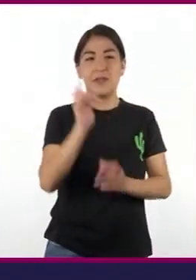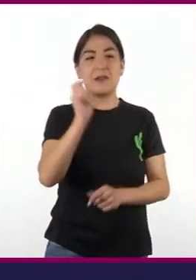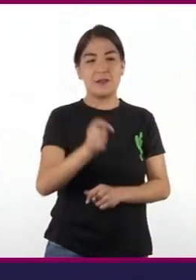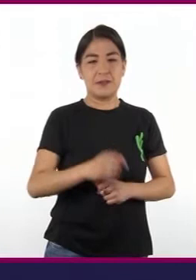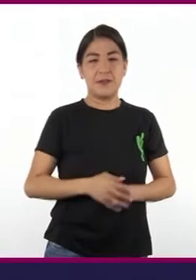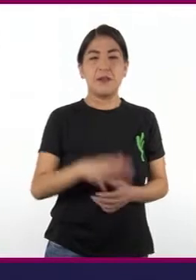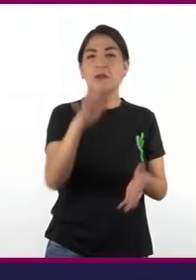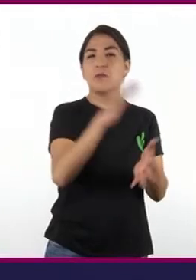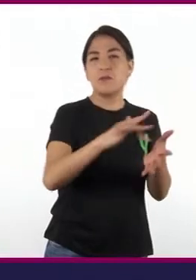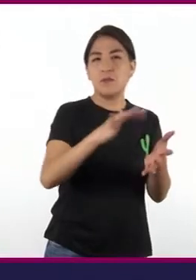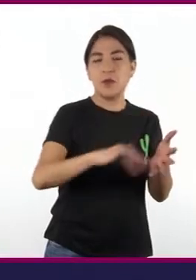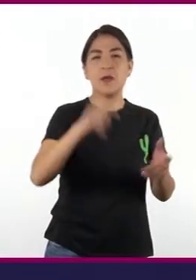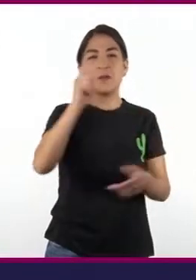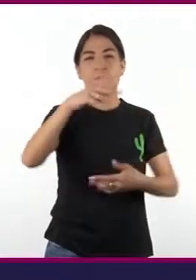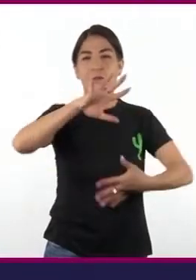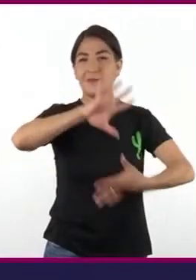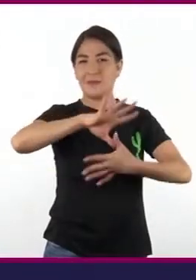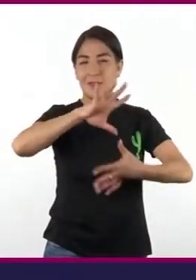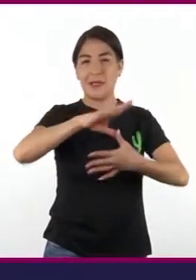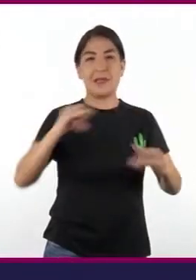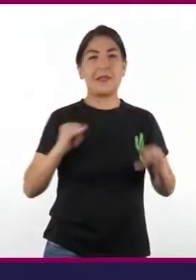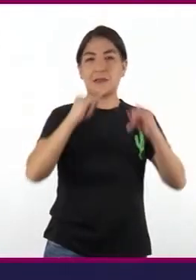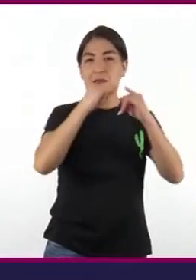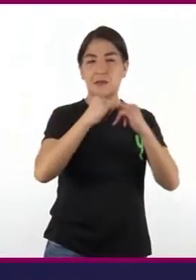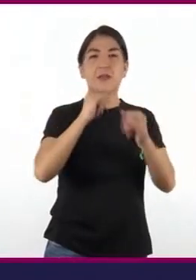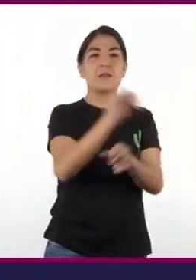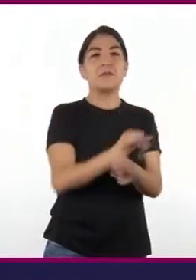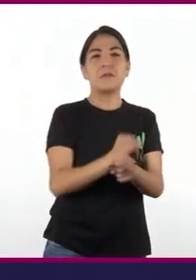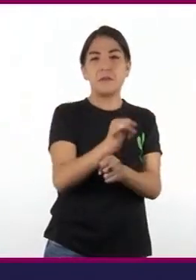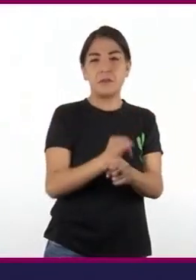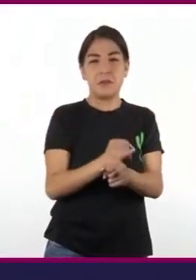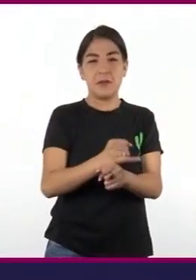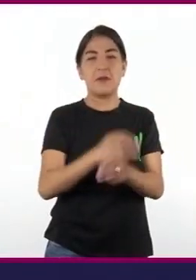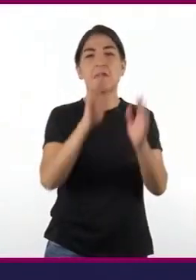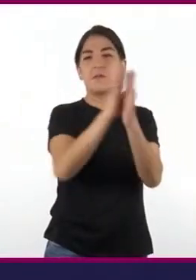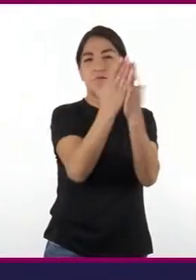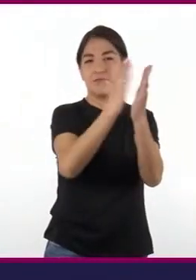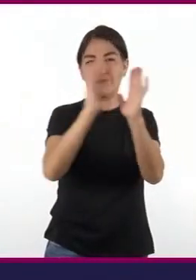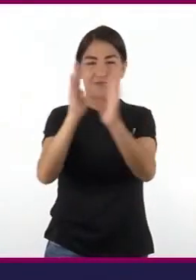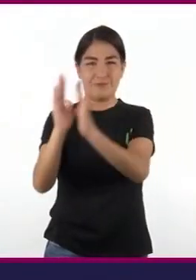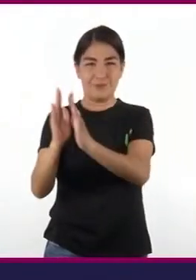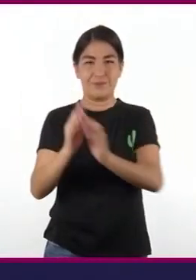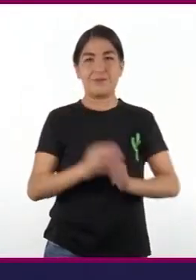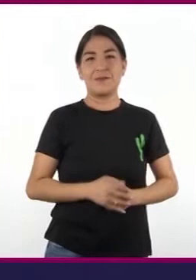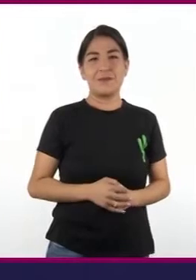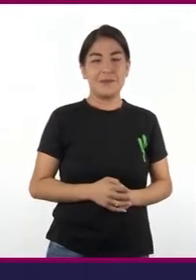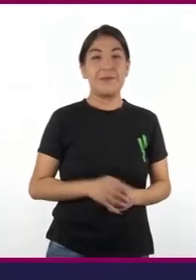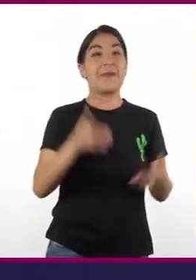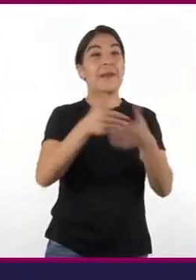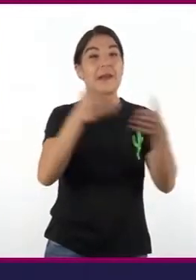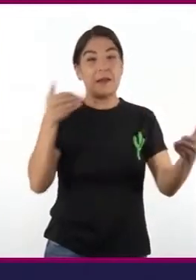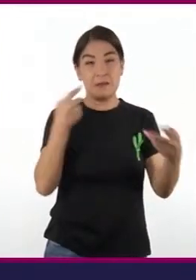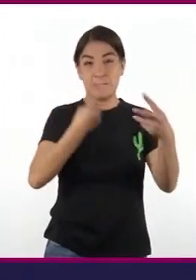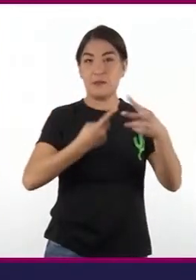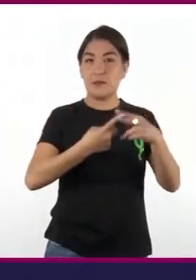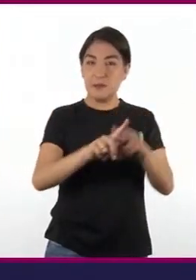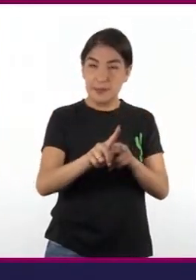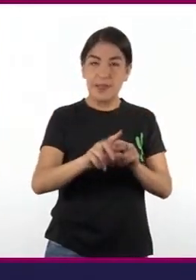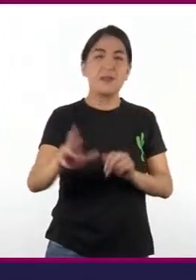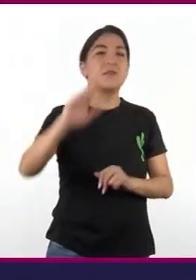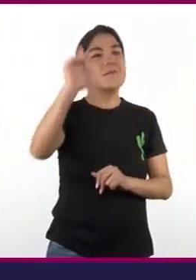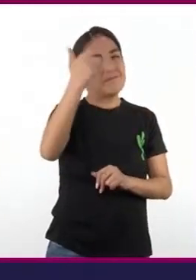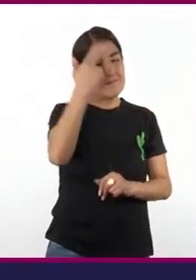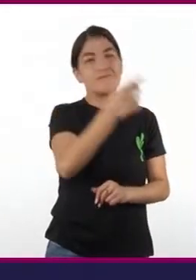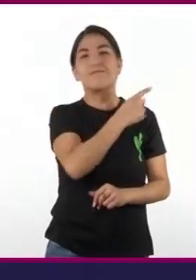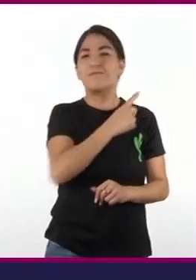Cultura Literaria Novohispana en el Instituto de Investigaciones Bibliográficas. Antes de iniciar, les recuerdo que